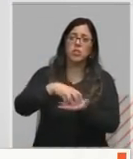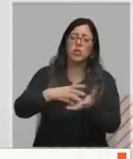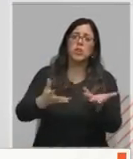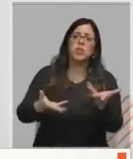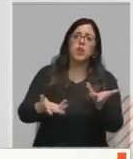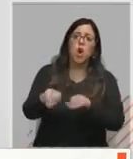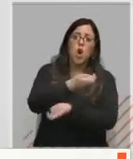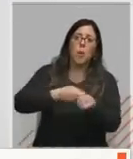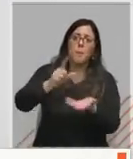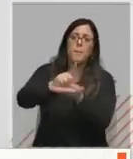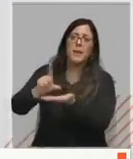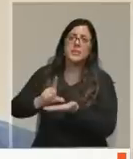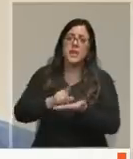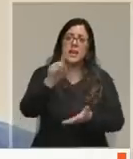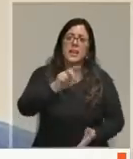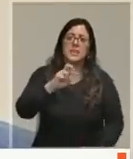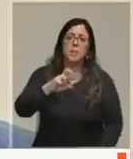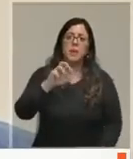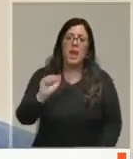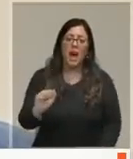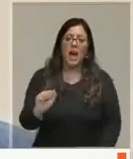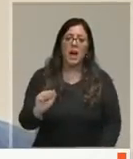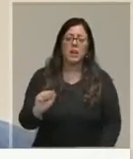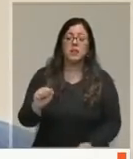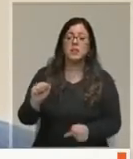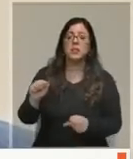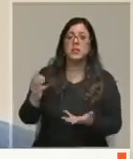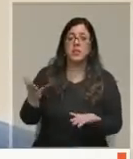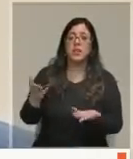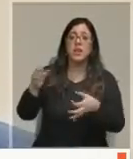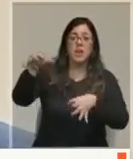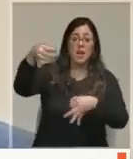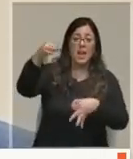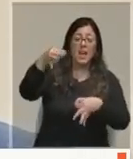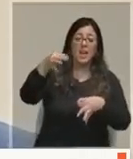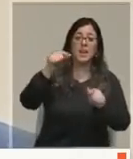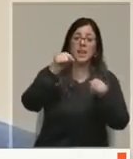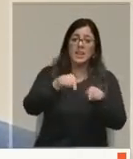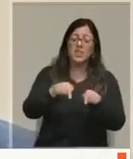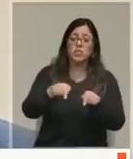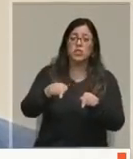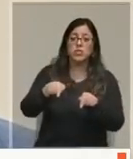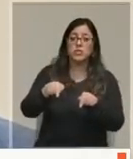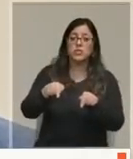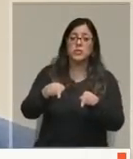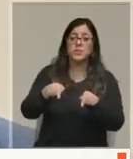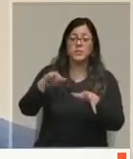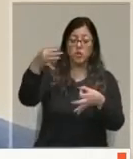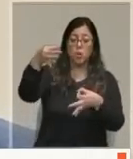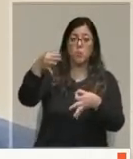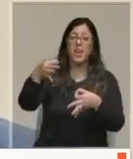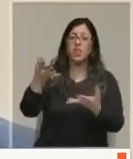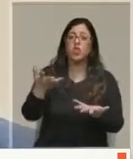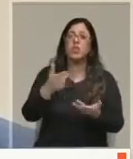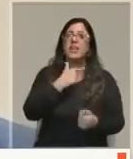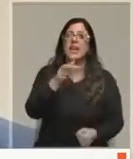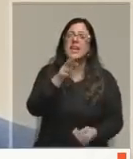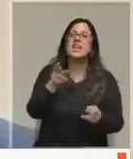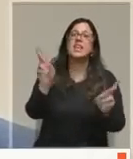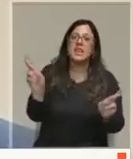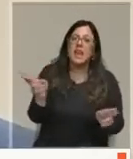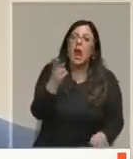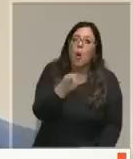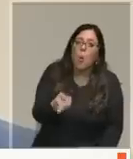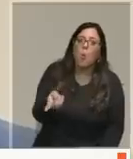recurridos, Ángelo Robinson. El recurso de protección lo que quiere es remediar la toma, porque evidentemente que la toma es